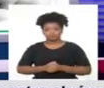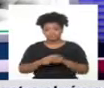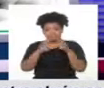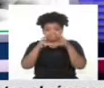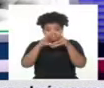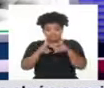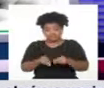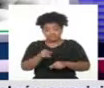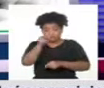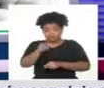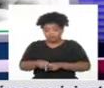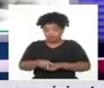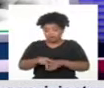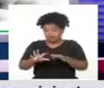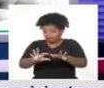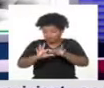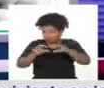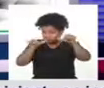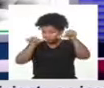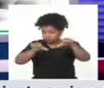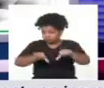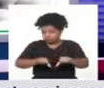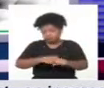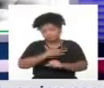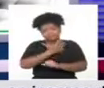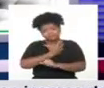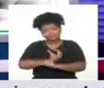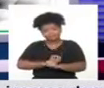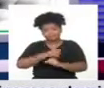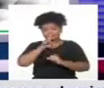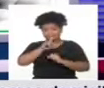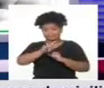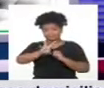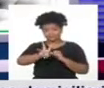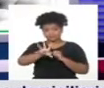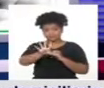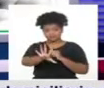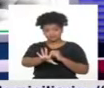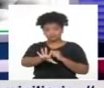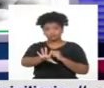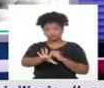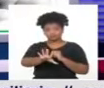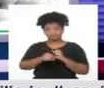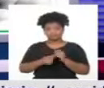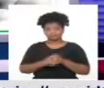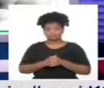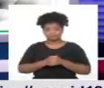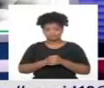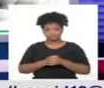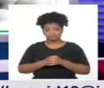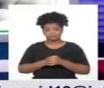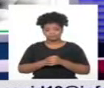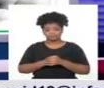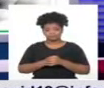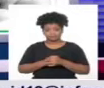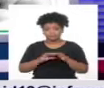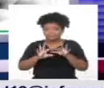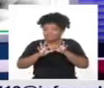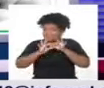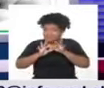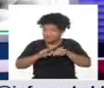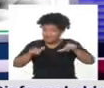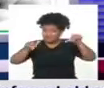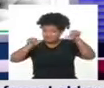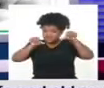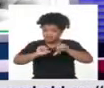terapia intensiva muy angustiante. 135 cubanos se reportan en las unidades de cuidados intensivos, lo ha dicho